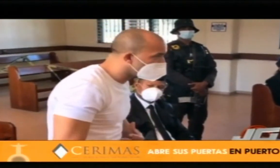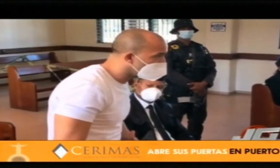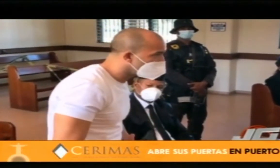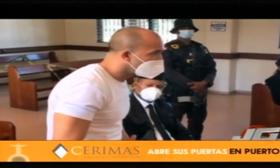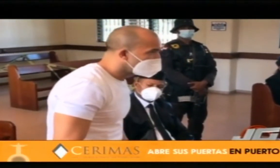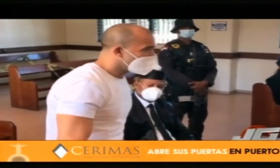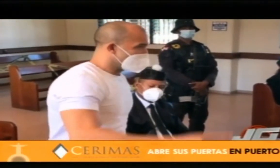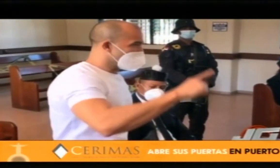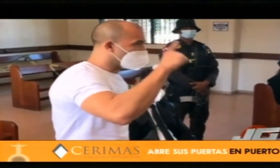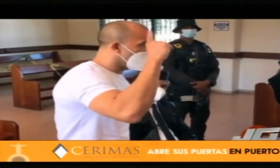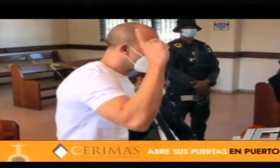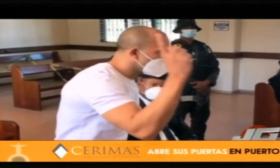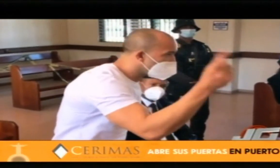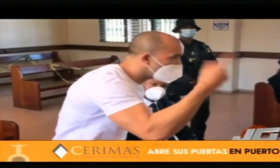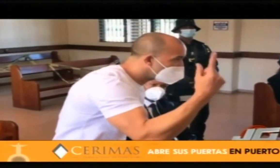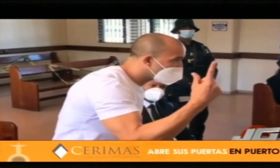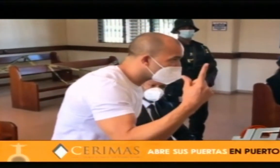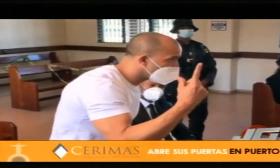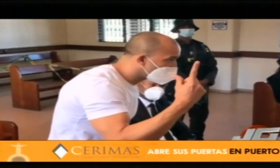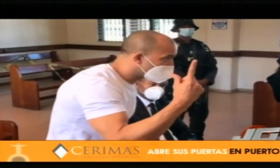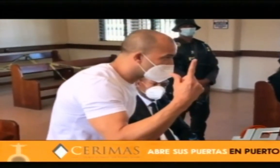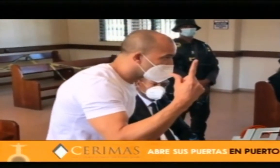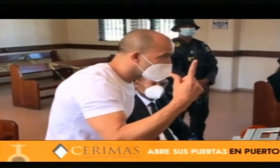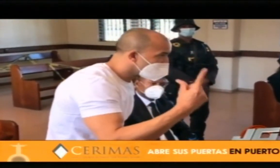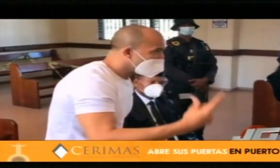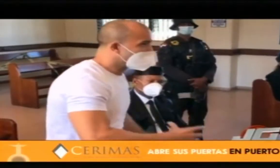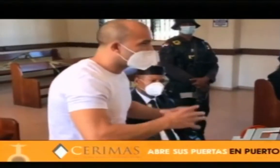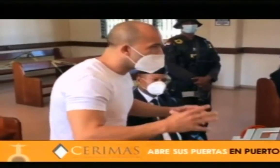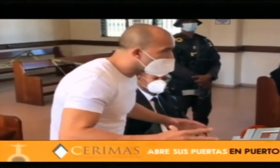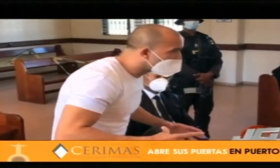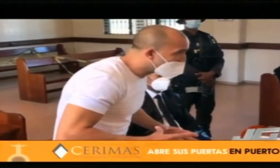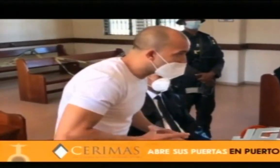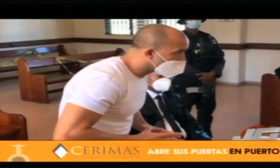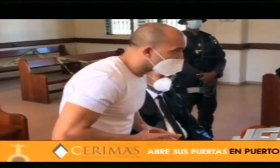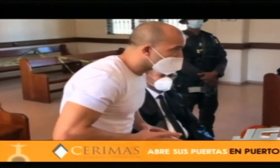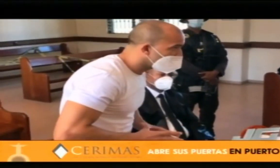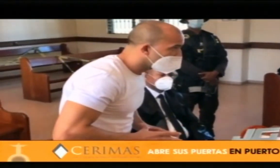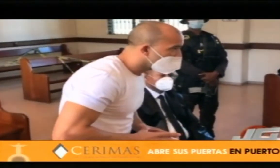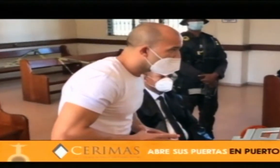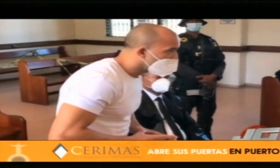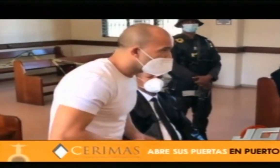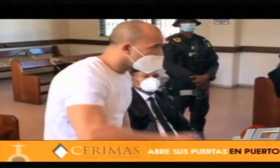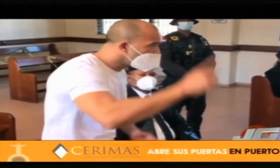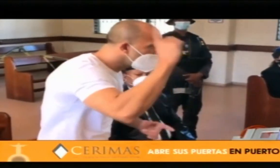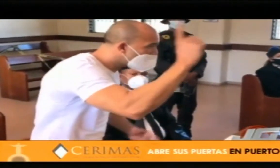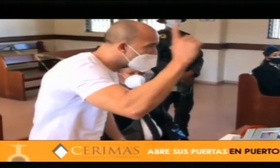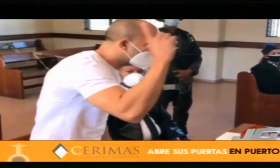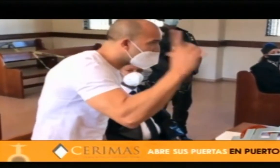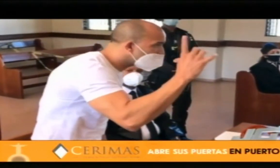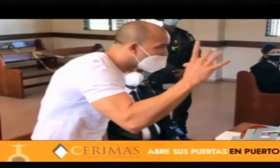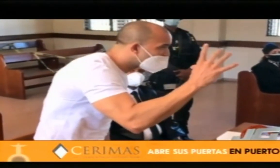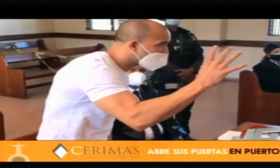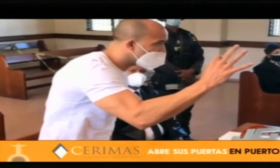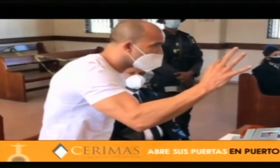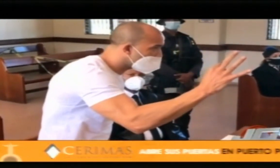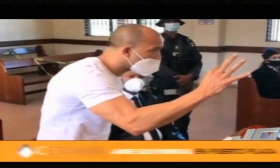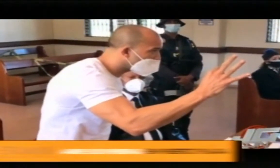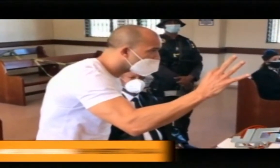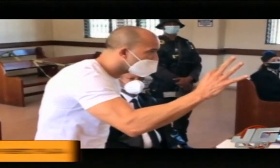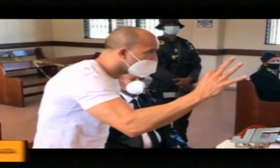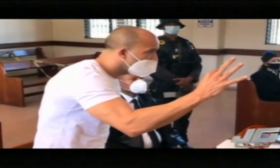soy, en los medios de comunicaciones, en todos los lados. Yo nunca he matado a nadie,